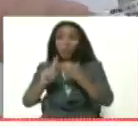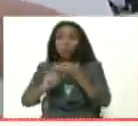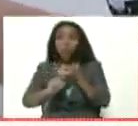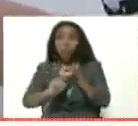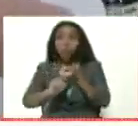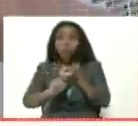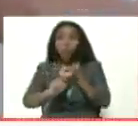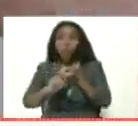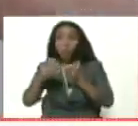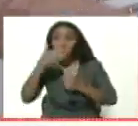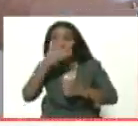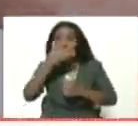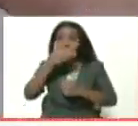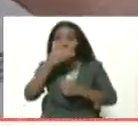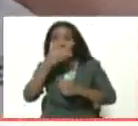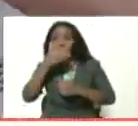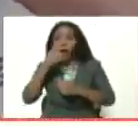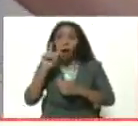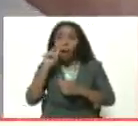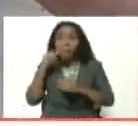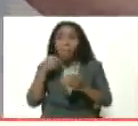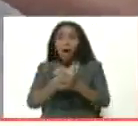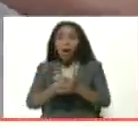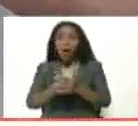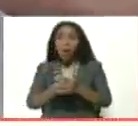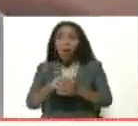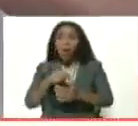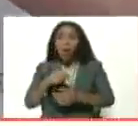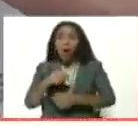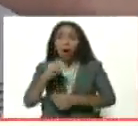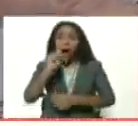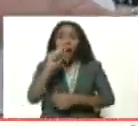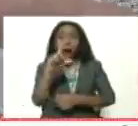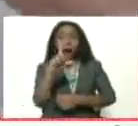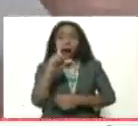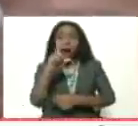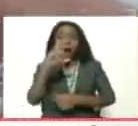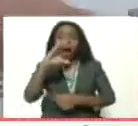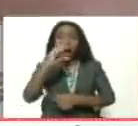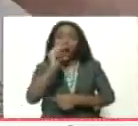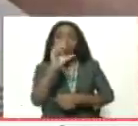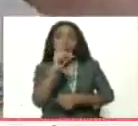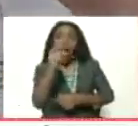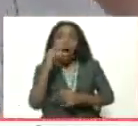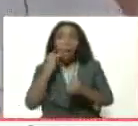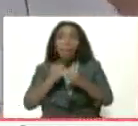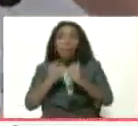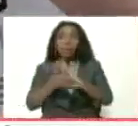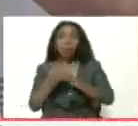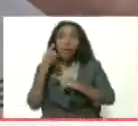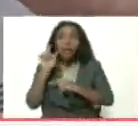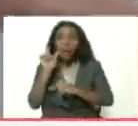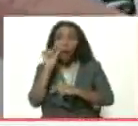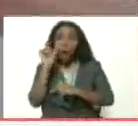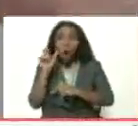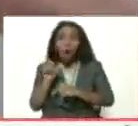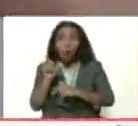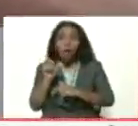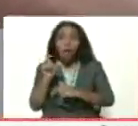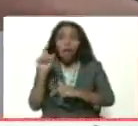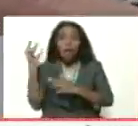un narcotraficante llamado Cliver Alcalá Cordones. A su vez, este señor Cliver Alcalá